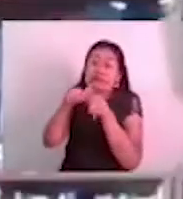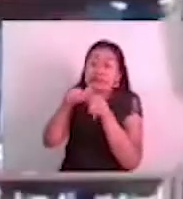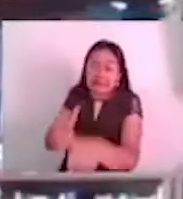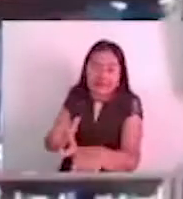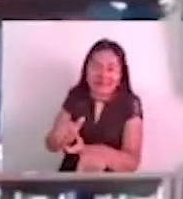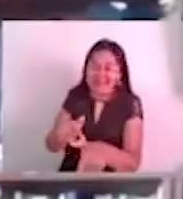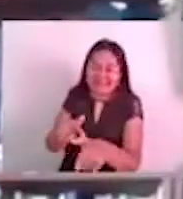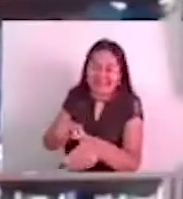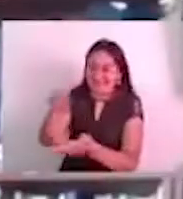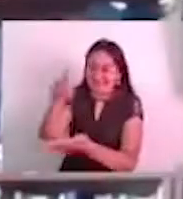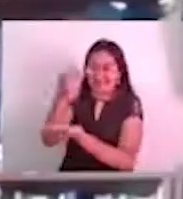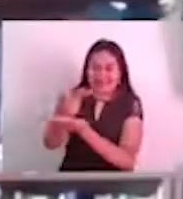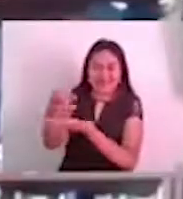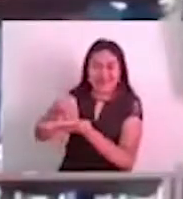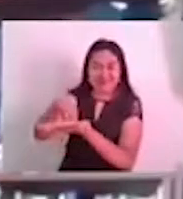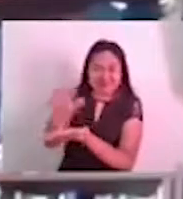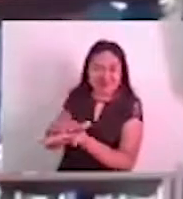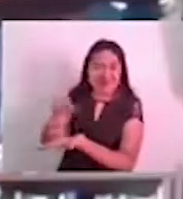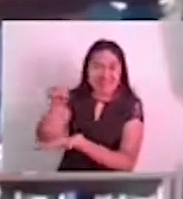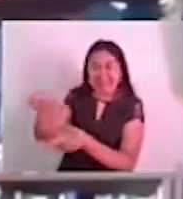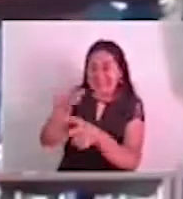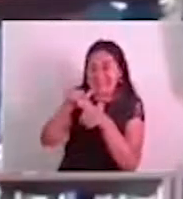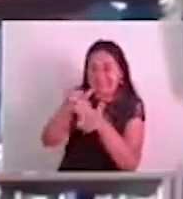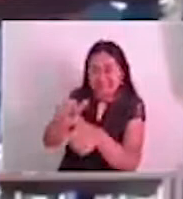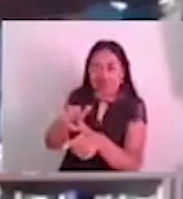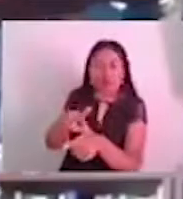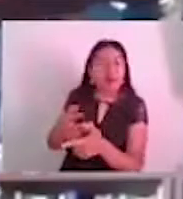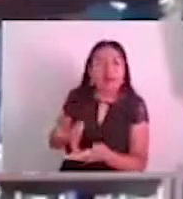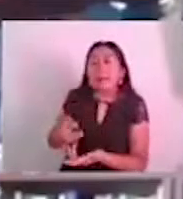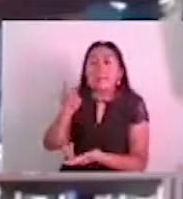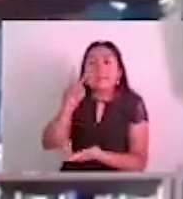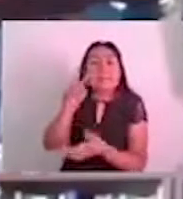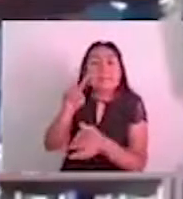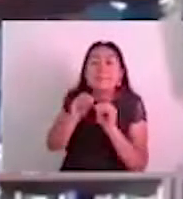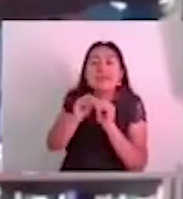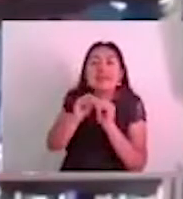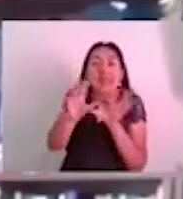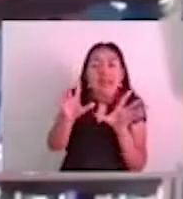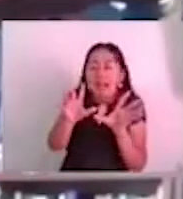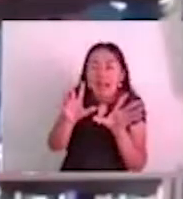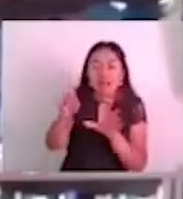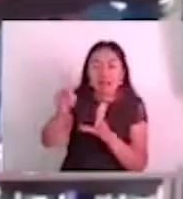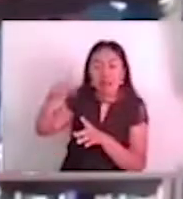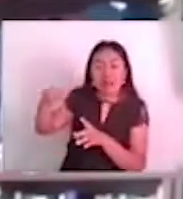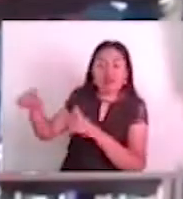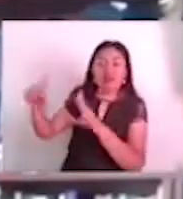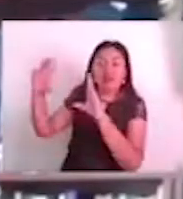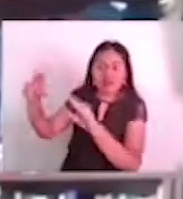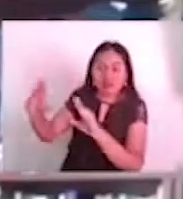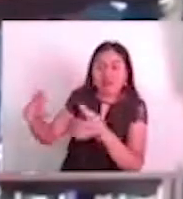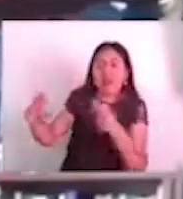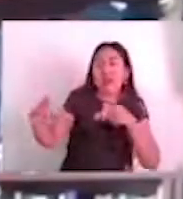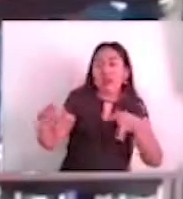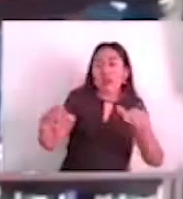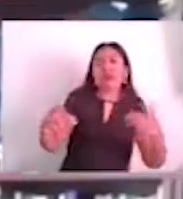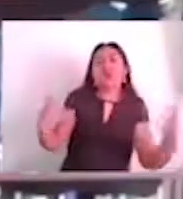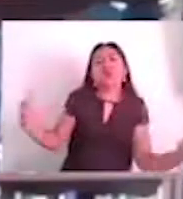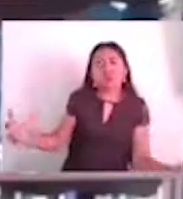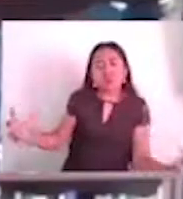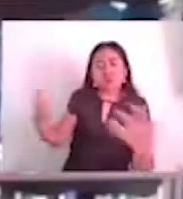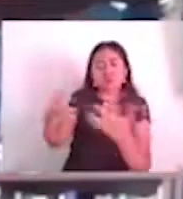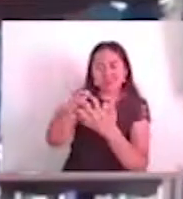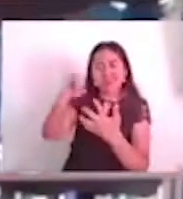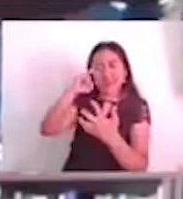representaciones. Se ve muy claramente la enseñanza de los frailes y la adaptación de los indígenas a